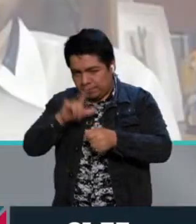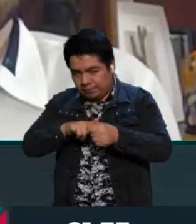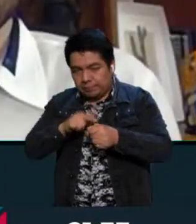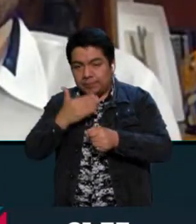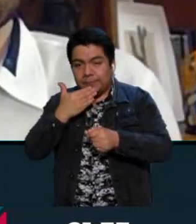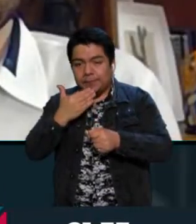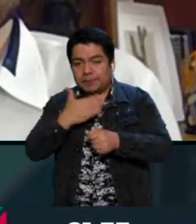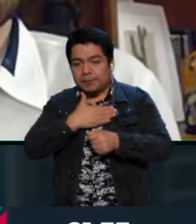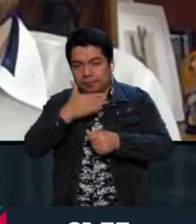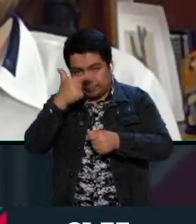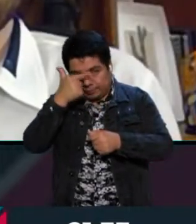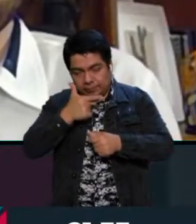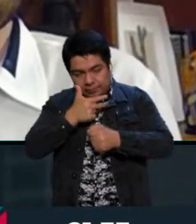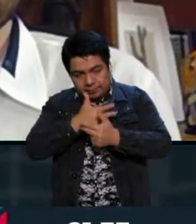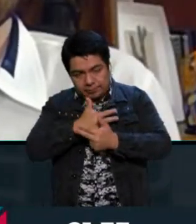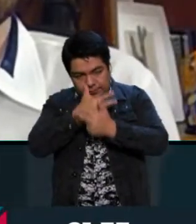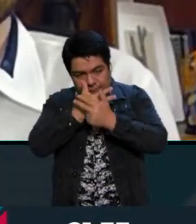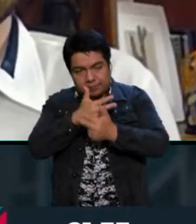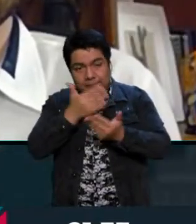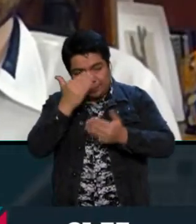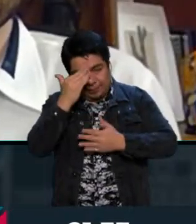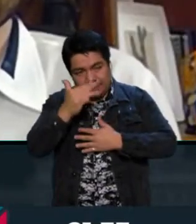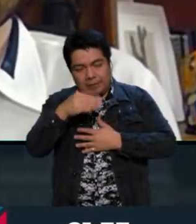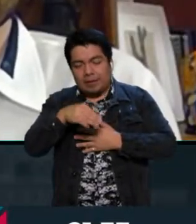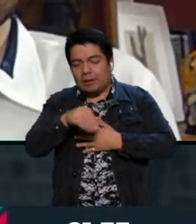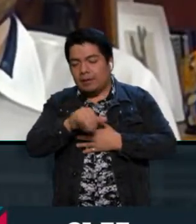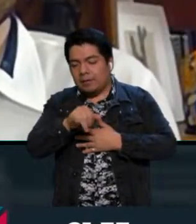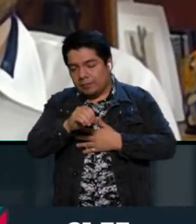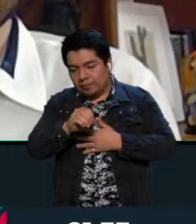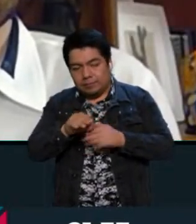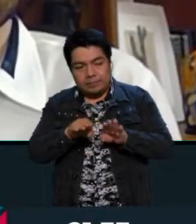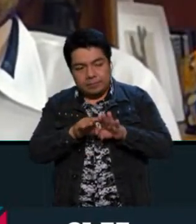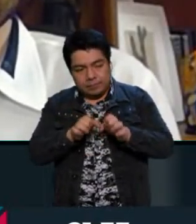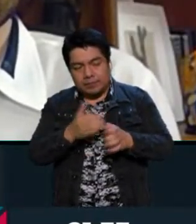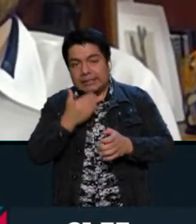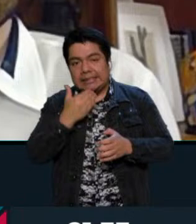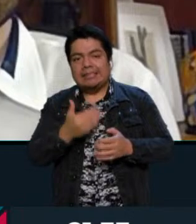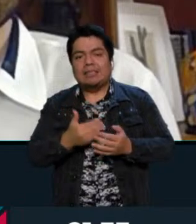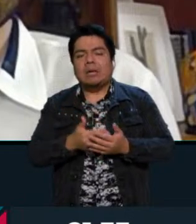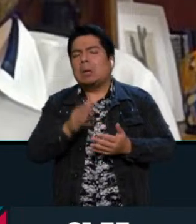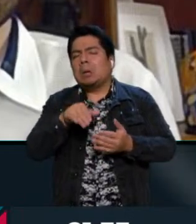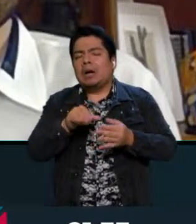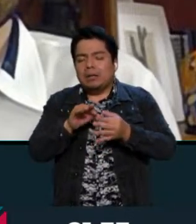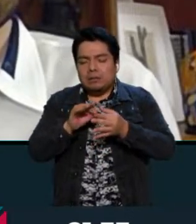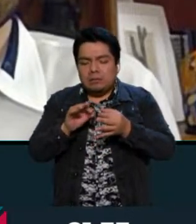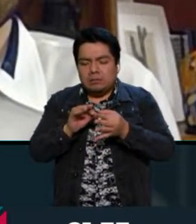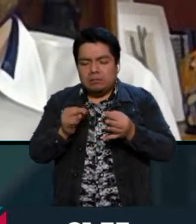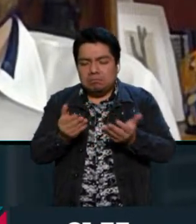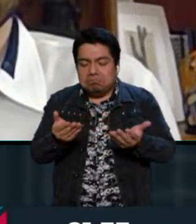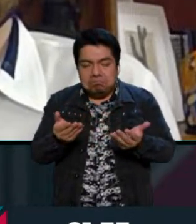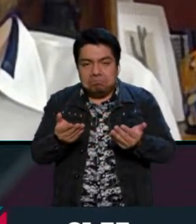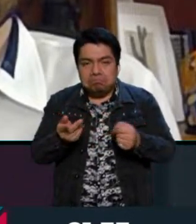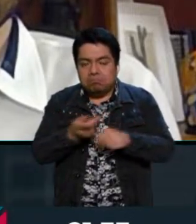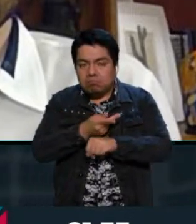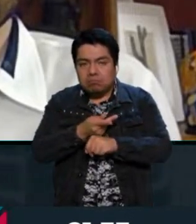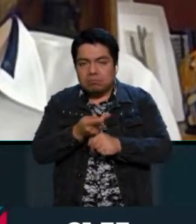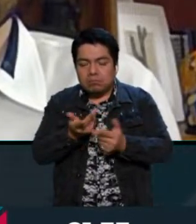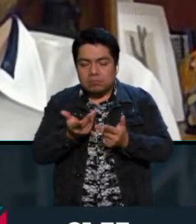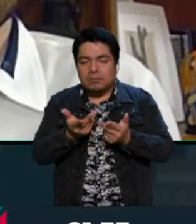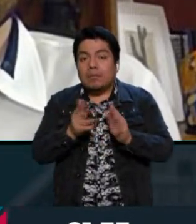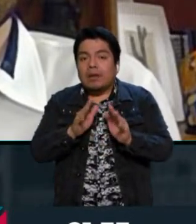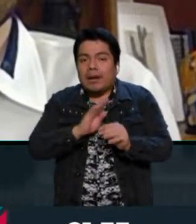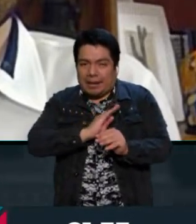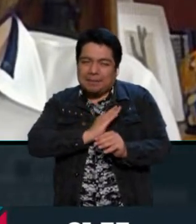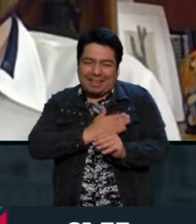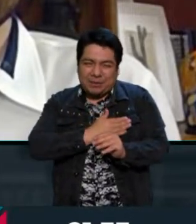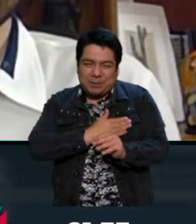Hola, ¿qué tal, Majo? Un gusto estar con ustedes hoy. Buenas noches. Gracias por acompañarnos. Cuéntanos ahora sí, en cristiano, ¿por